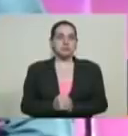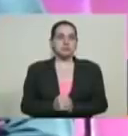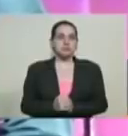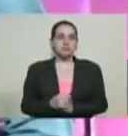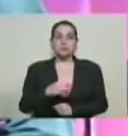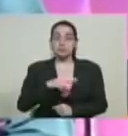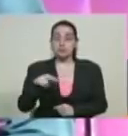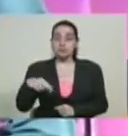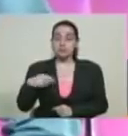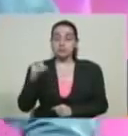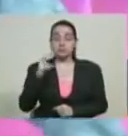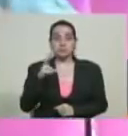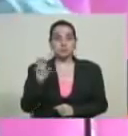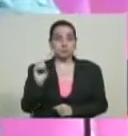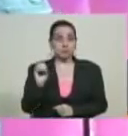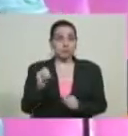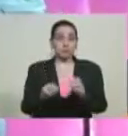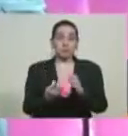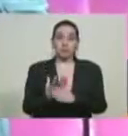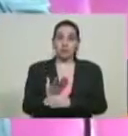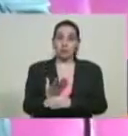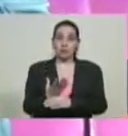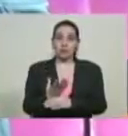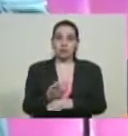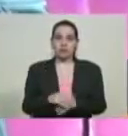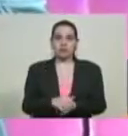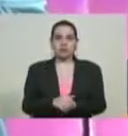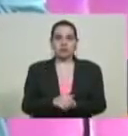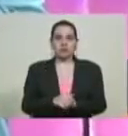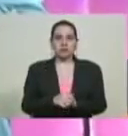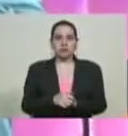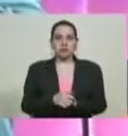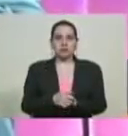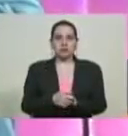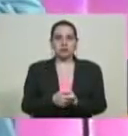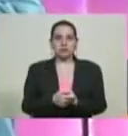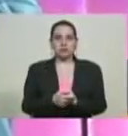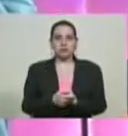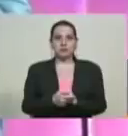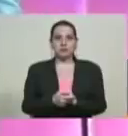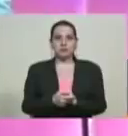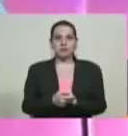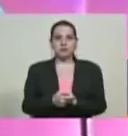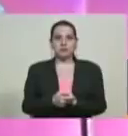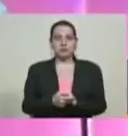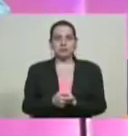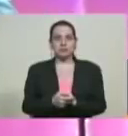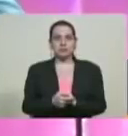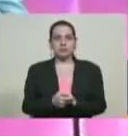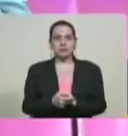Nosotros el 20 de mayo nos estamos jugando